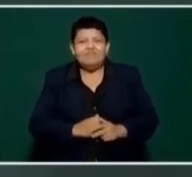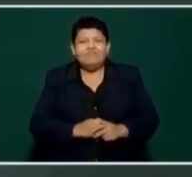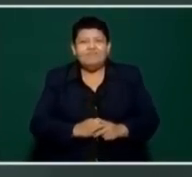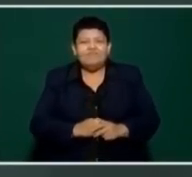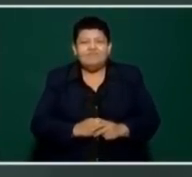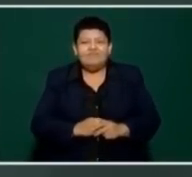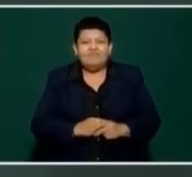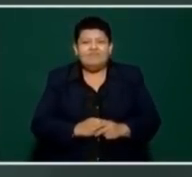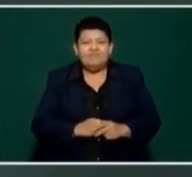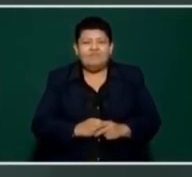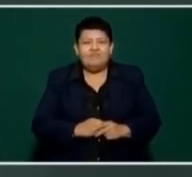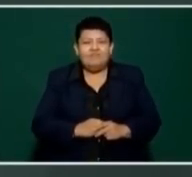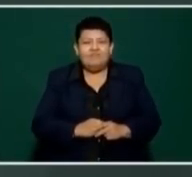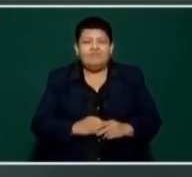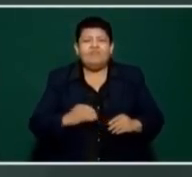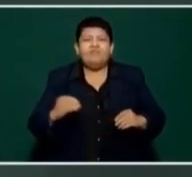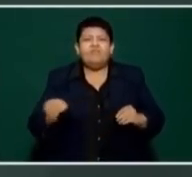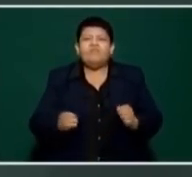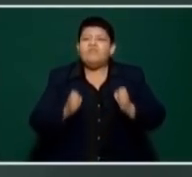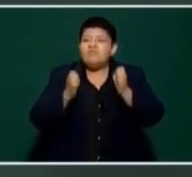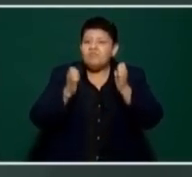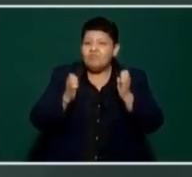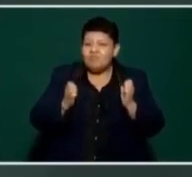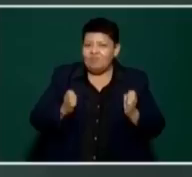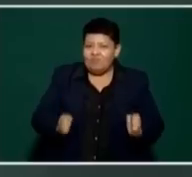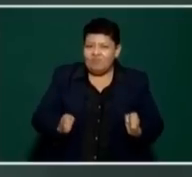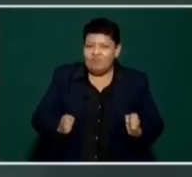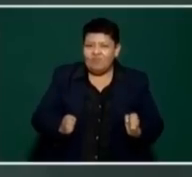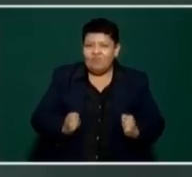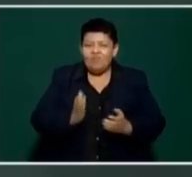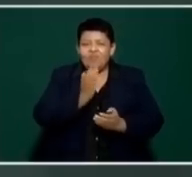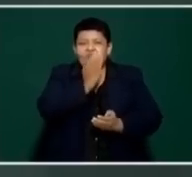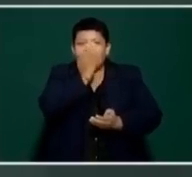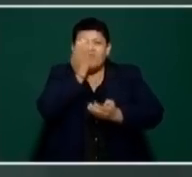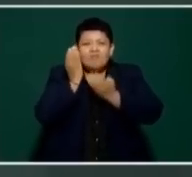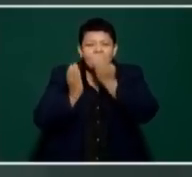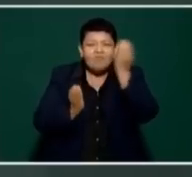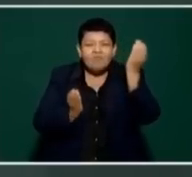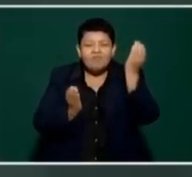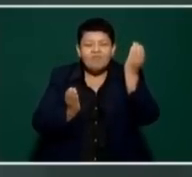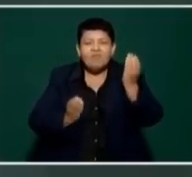a los que estaban acostumbrados